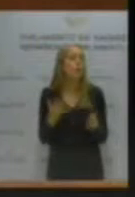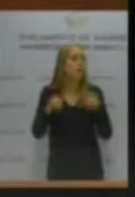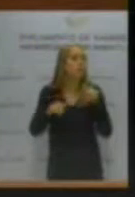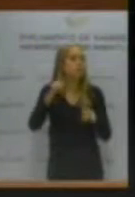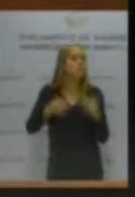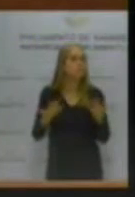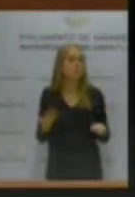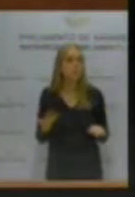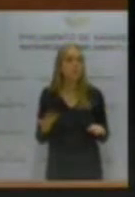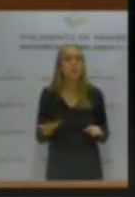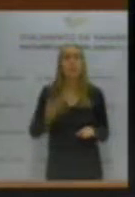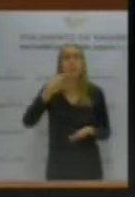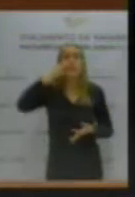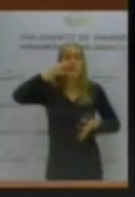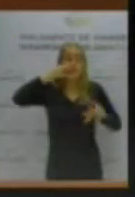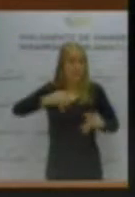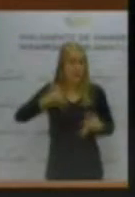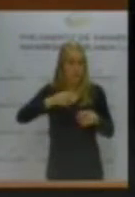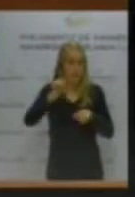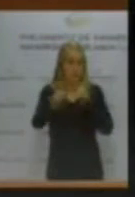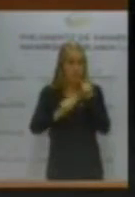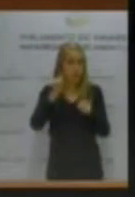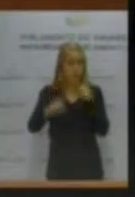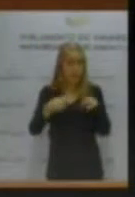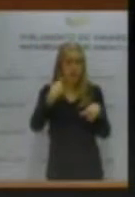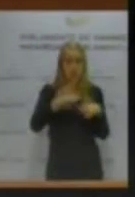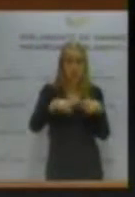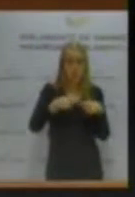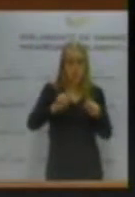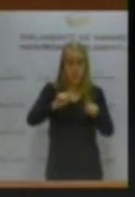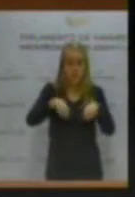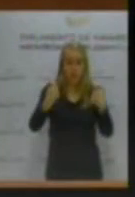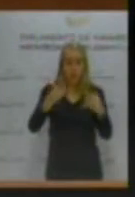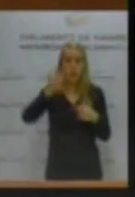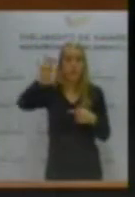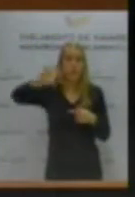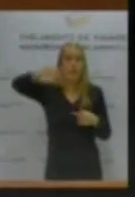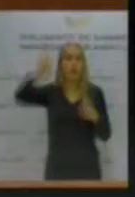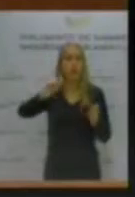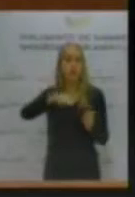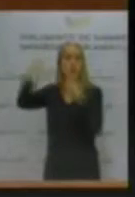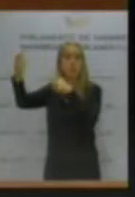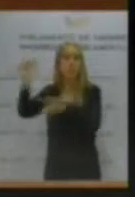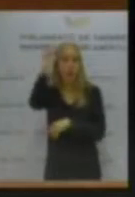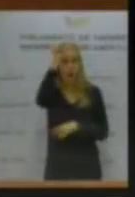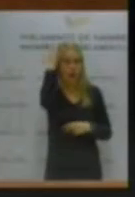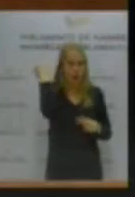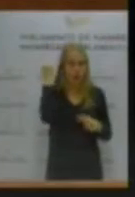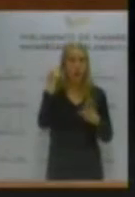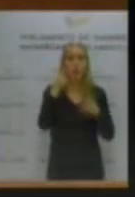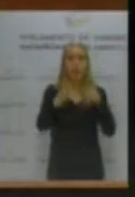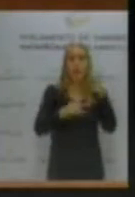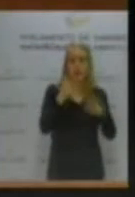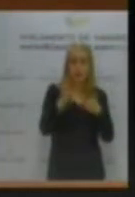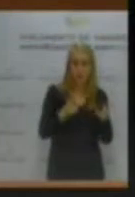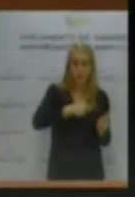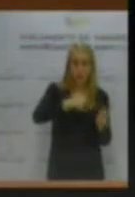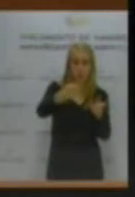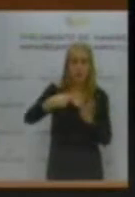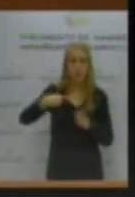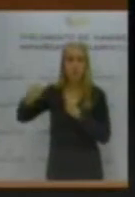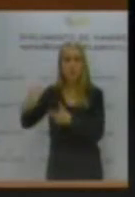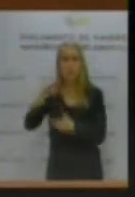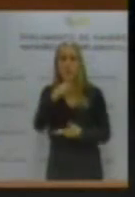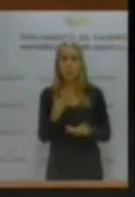¿A que quien de verdad contamine se lleve la basura a otra comunidad, como Aragón o País Vasco, donde la basura se